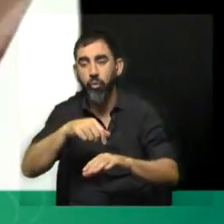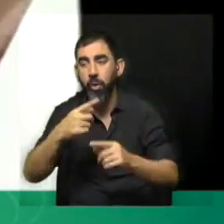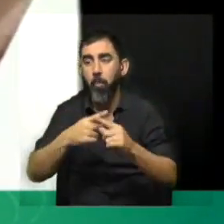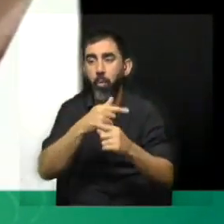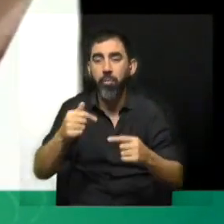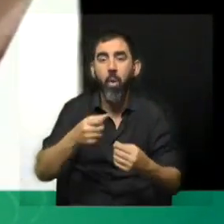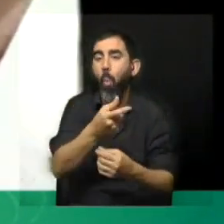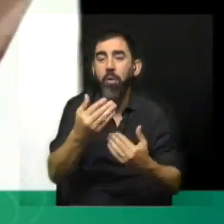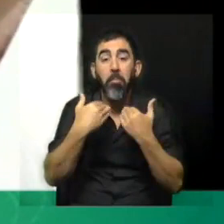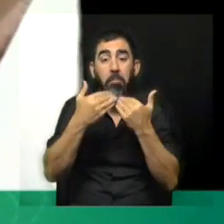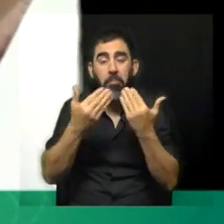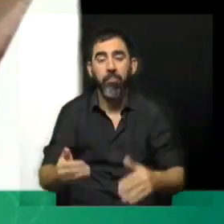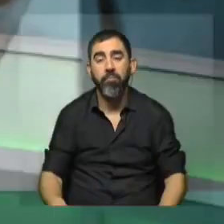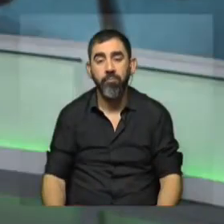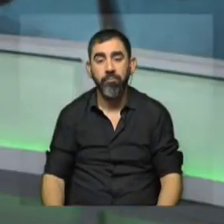semanal.